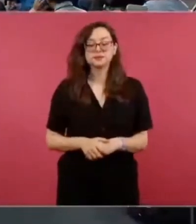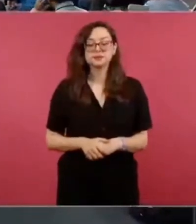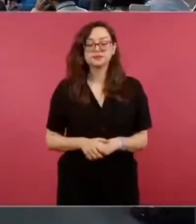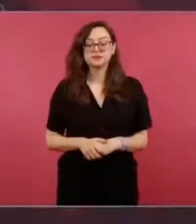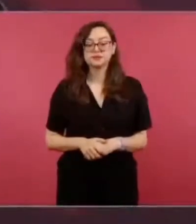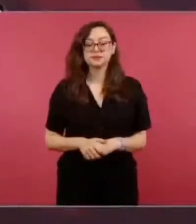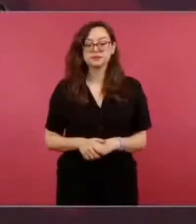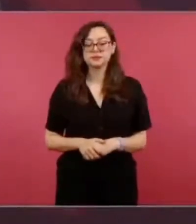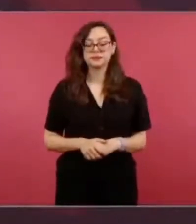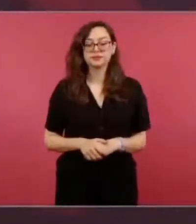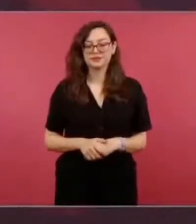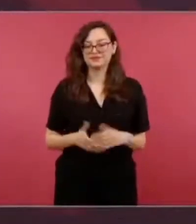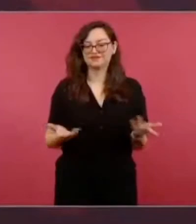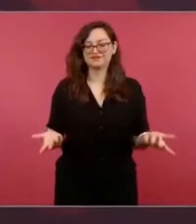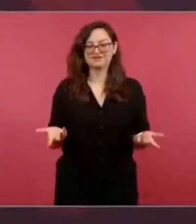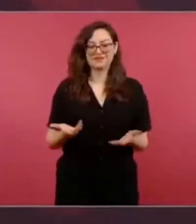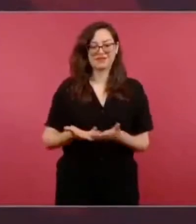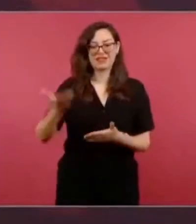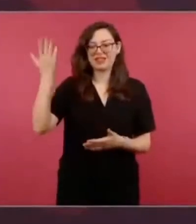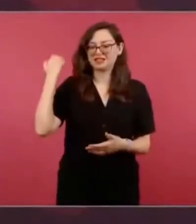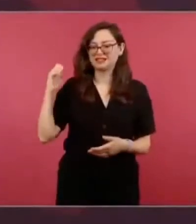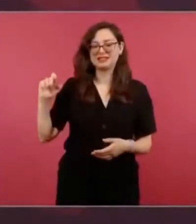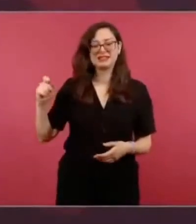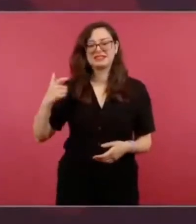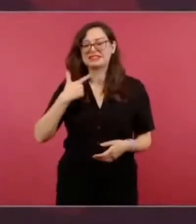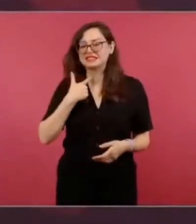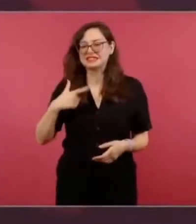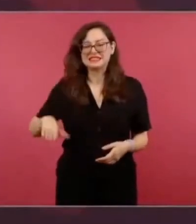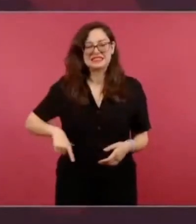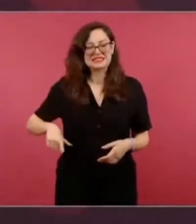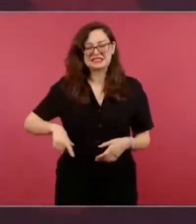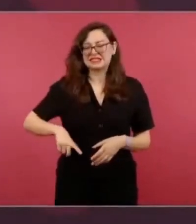Porque era muchísimo lo que se robaba,